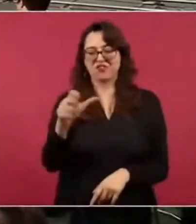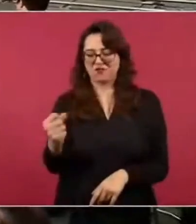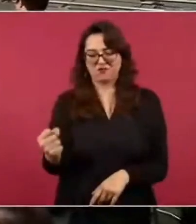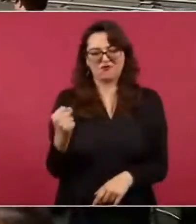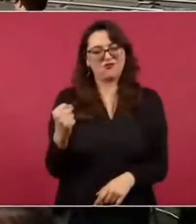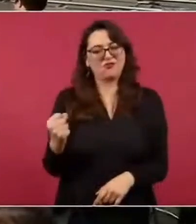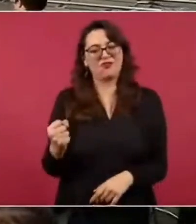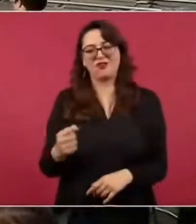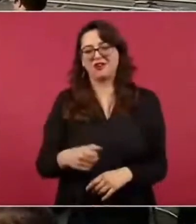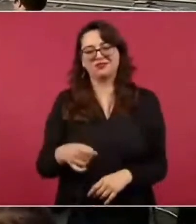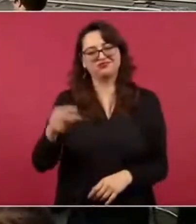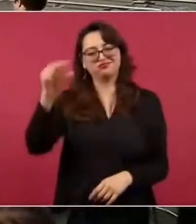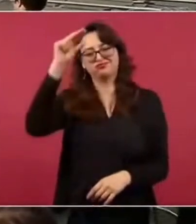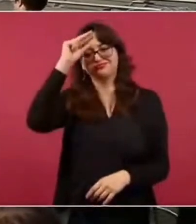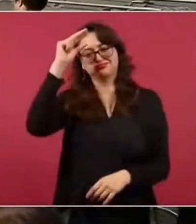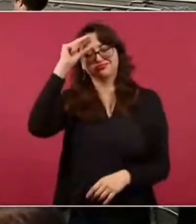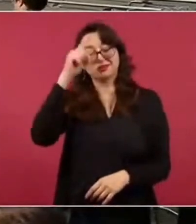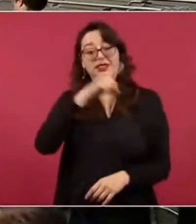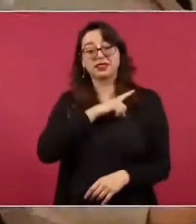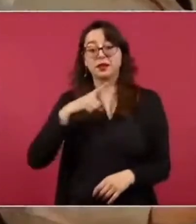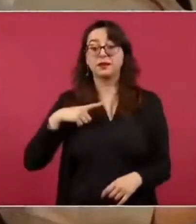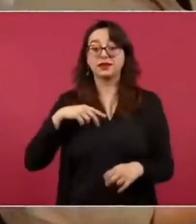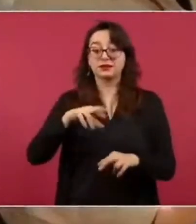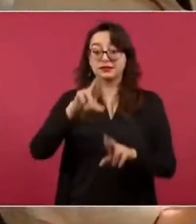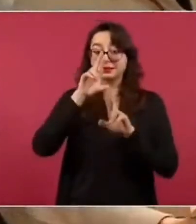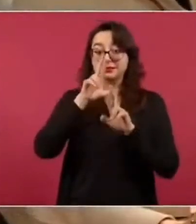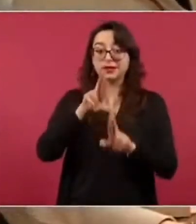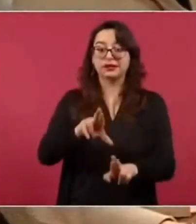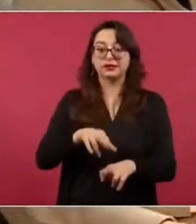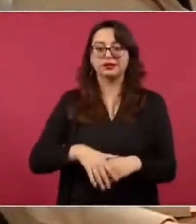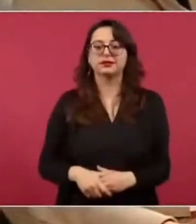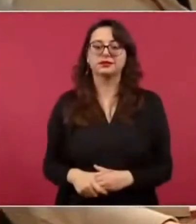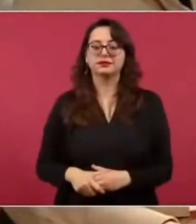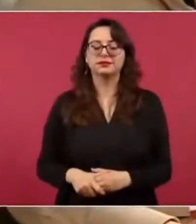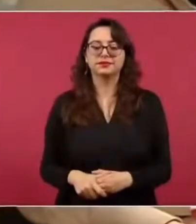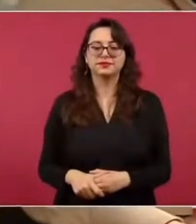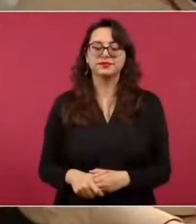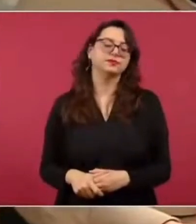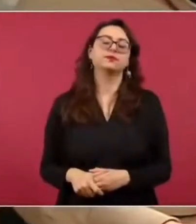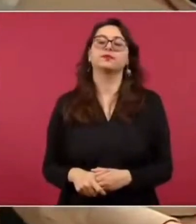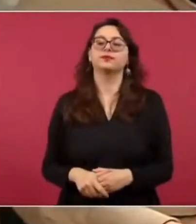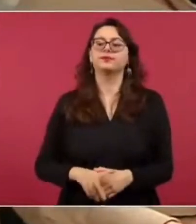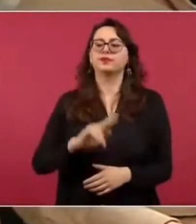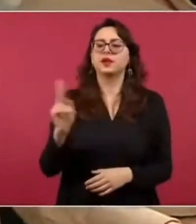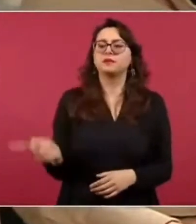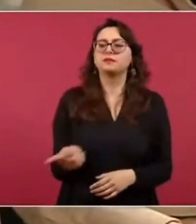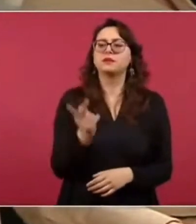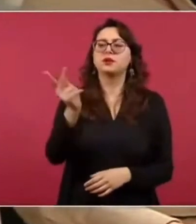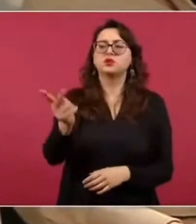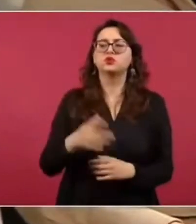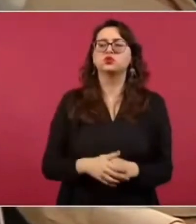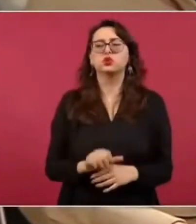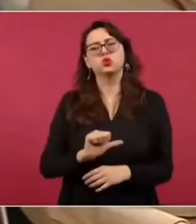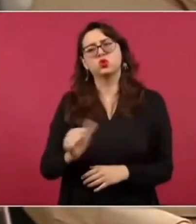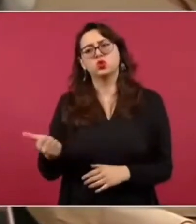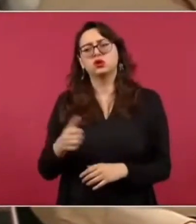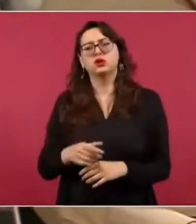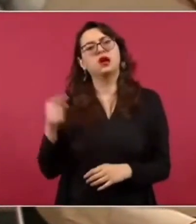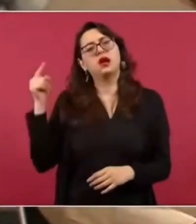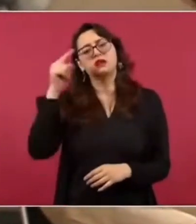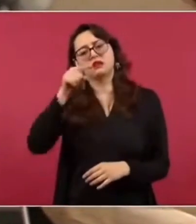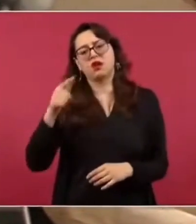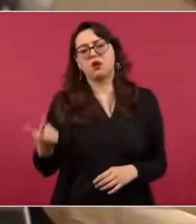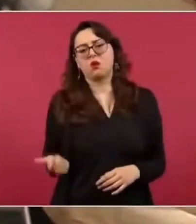tema, le quisiera preguntar, presidente, ¿cuál es el pronóstico que tiene, o el diagnóstico más bien que tiene el gobierno federal sobre Guanajuato?